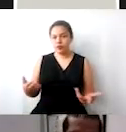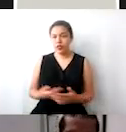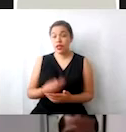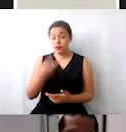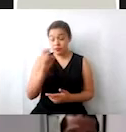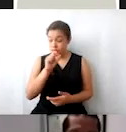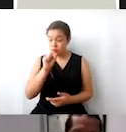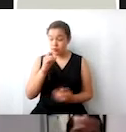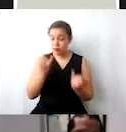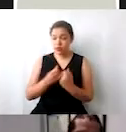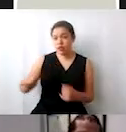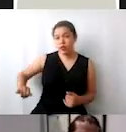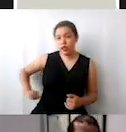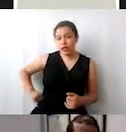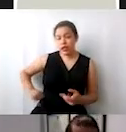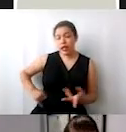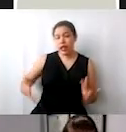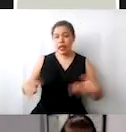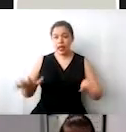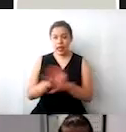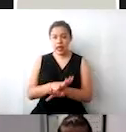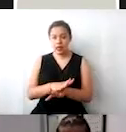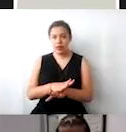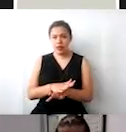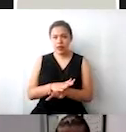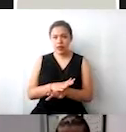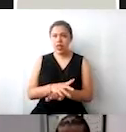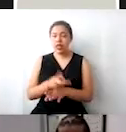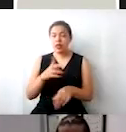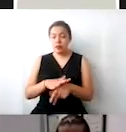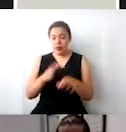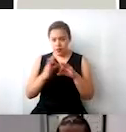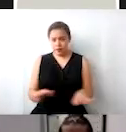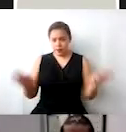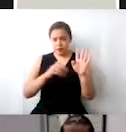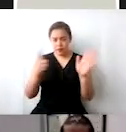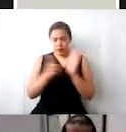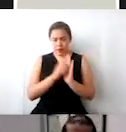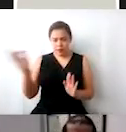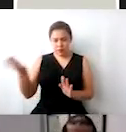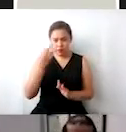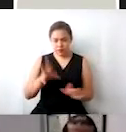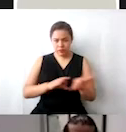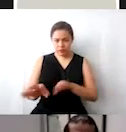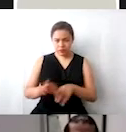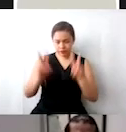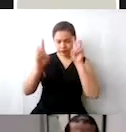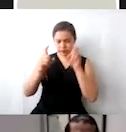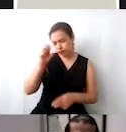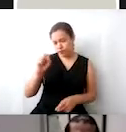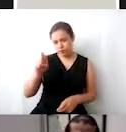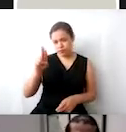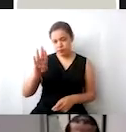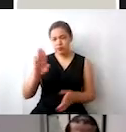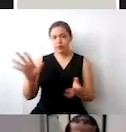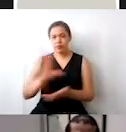interesante. Una reforma que sufrió de las más importantes, la Ley Federal del Trabajo en materia de subcontratación, fue que se va a topar al